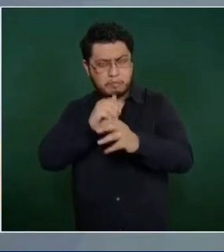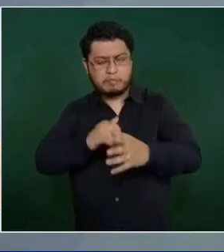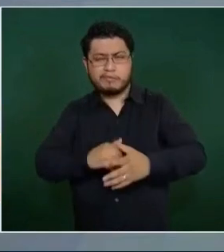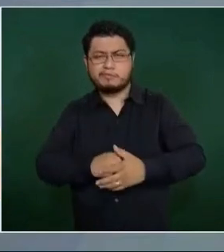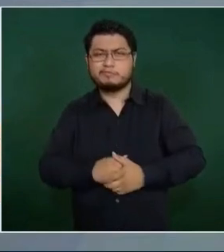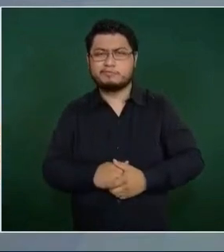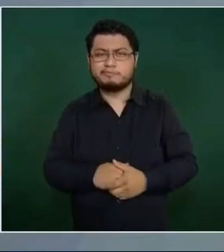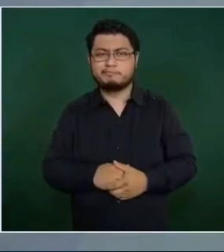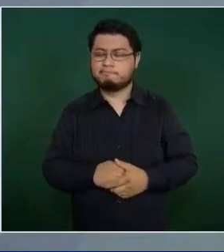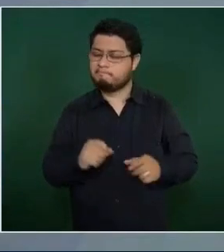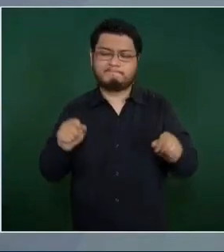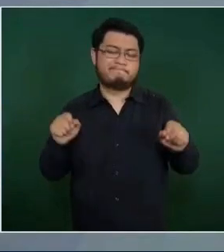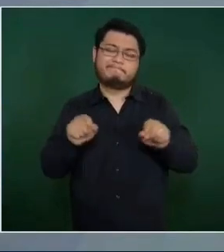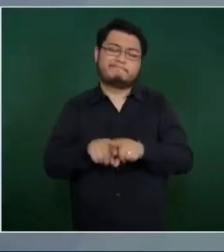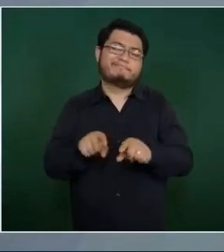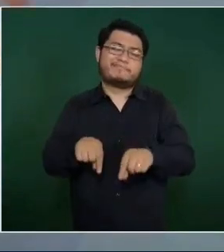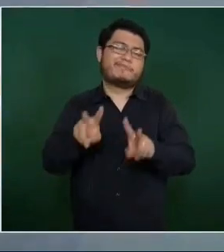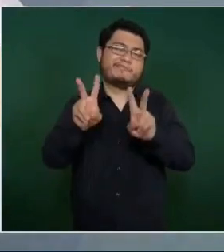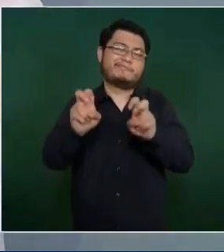lo mismo,